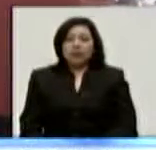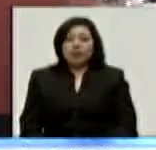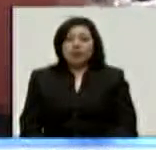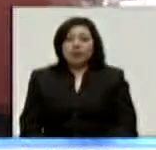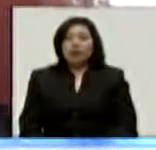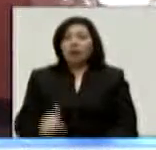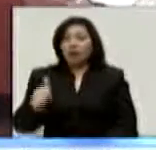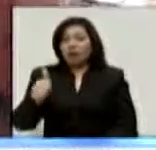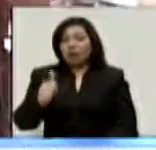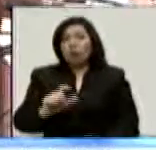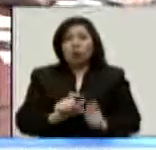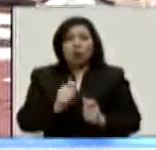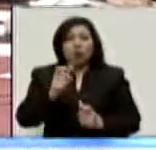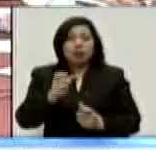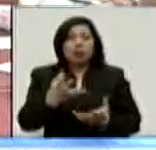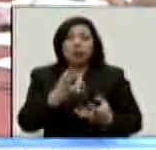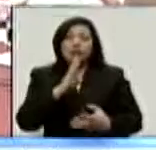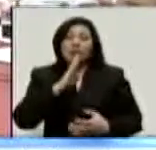estaba primero Víctor Andrés.